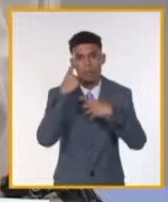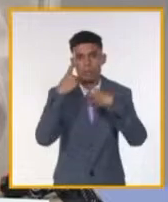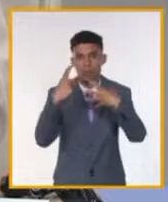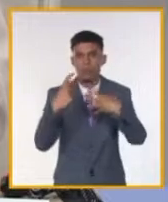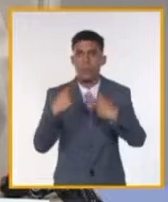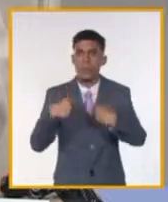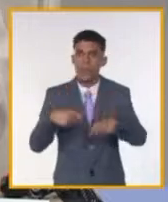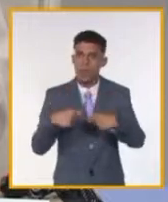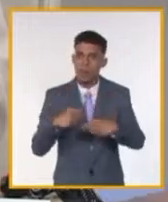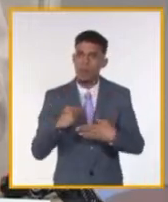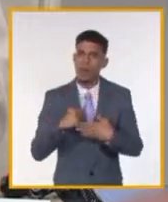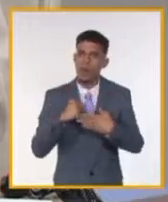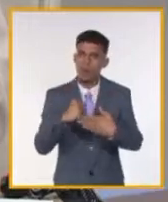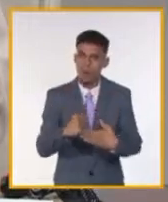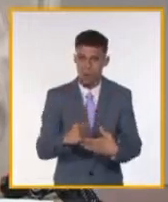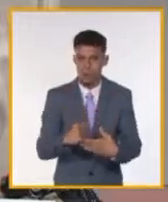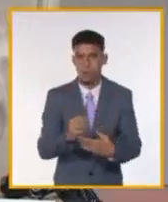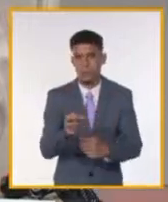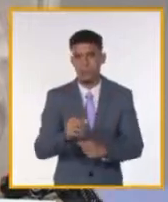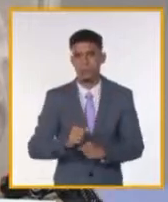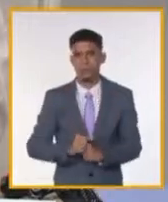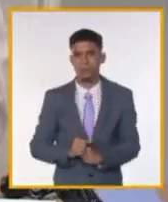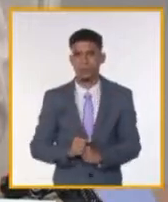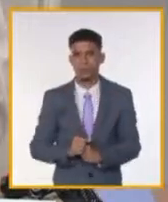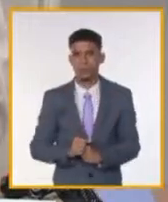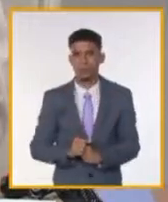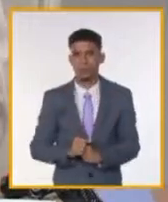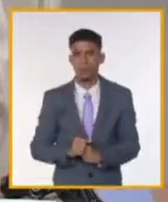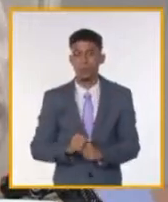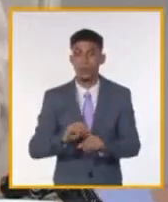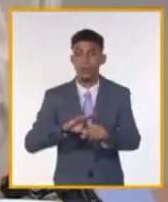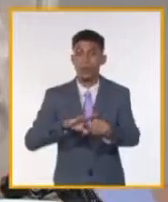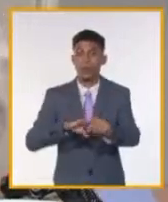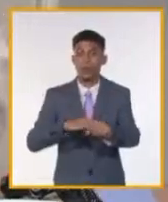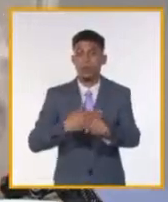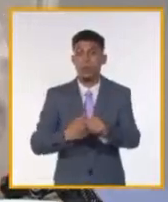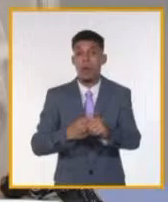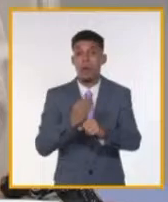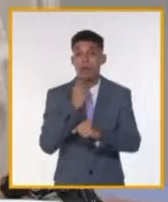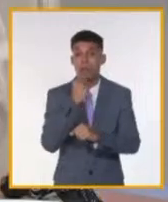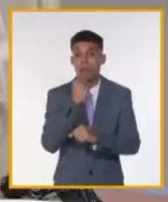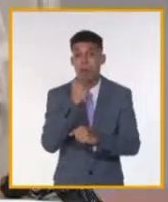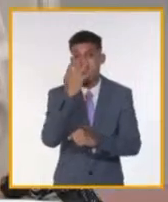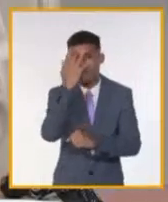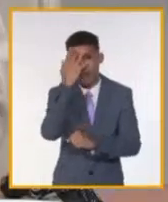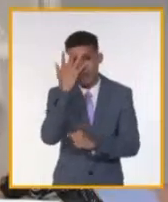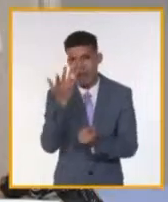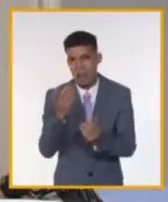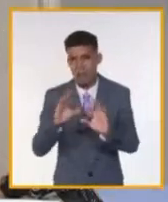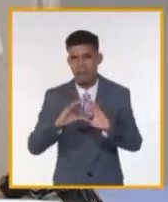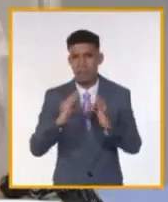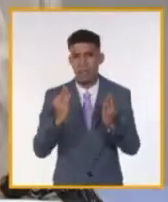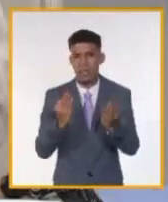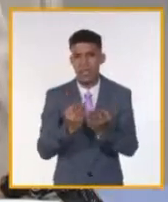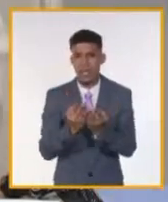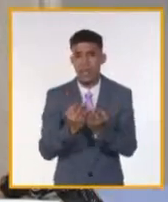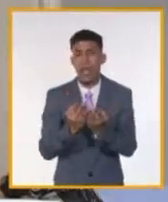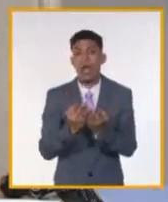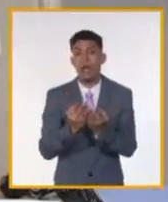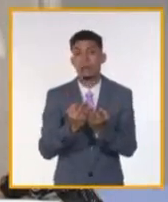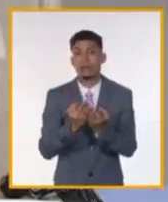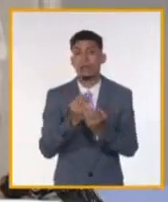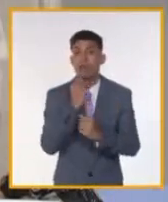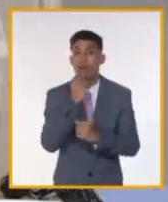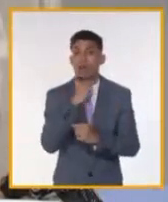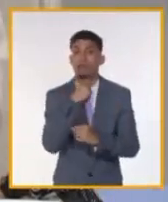esta actividad para evitarle la pena a las familias cubanas con la pérdida de un ser querido por una actividad de este tipo, que es